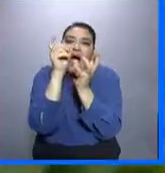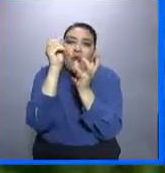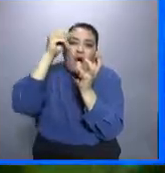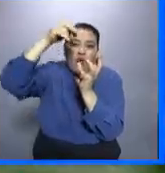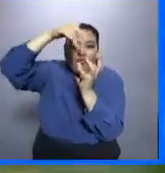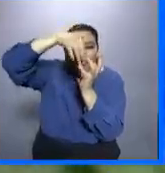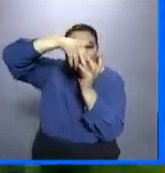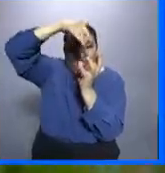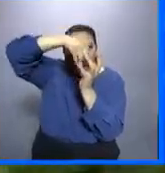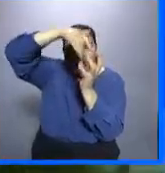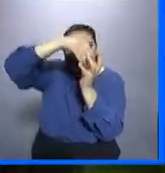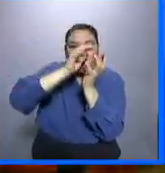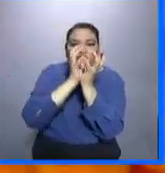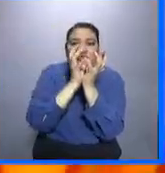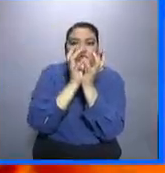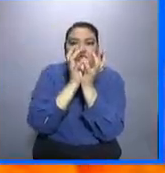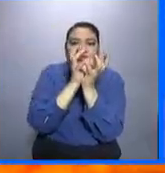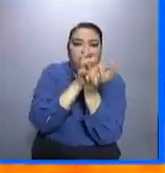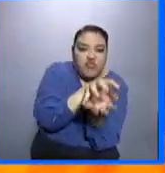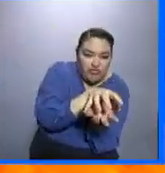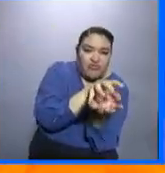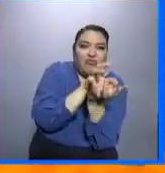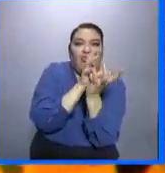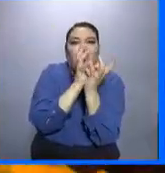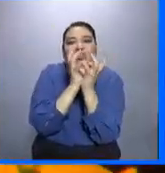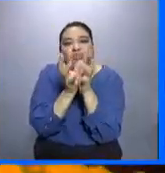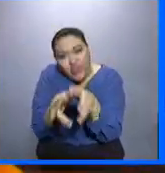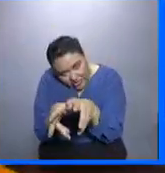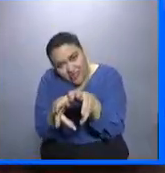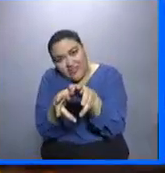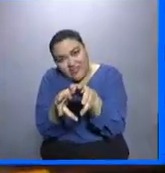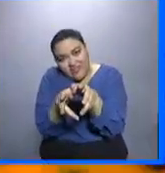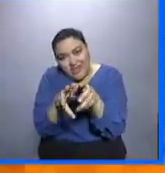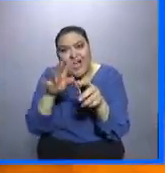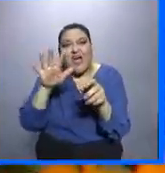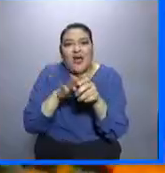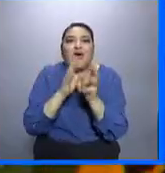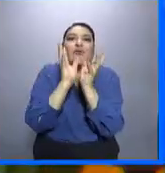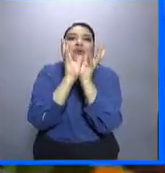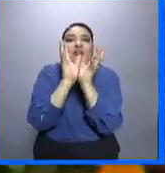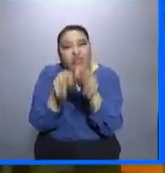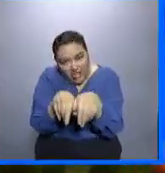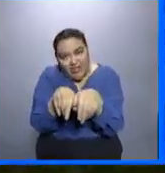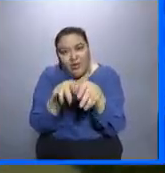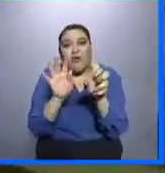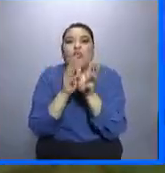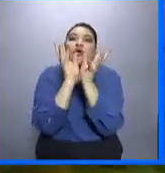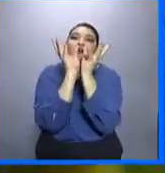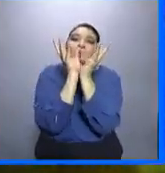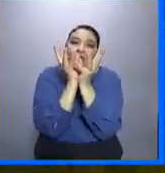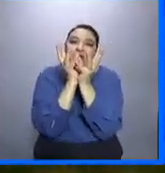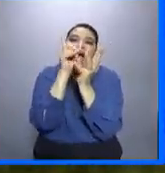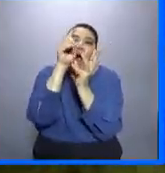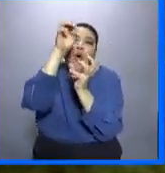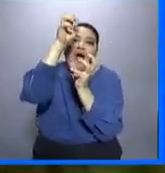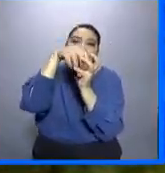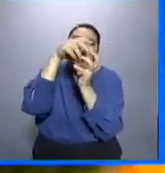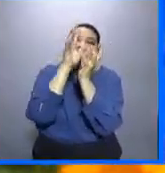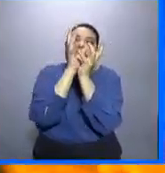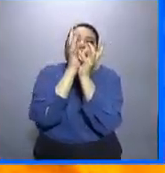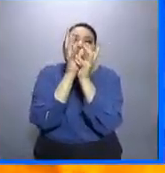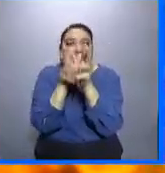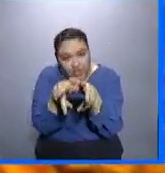de tanta agua que hay veces que las flores se llegan a romper del cuello, porque el cuello es muy